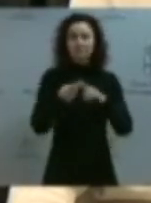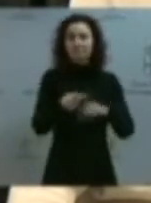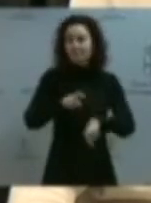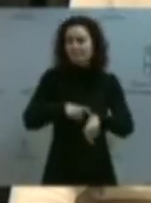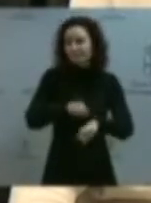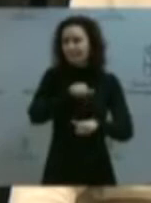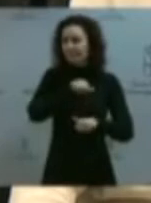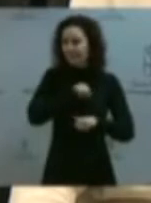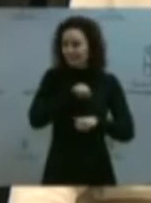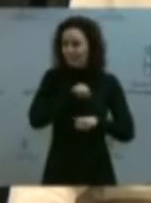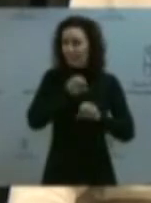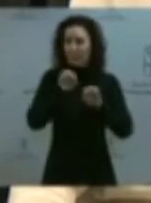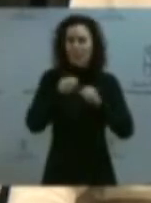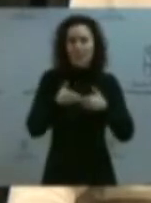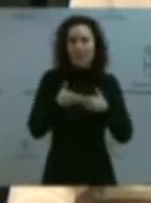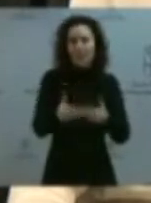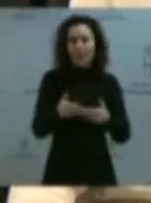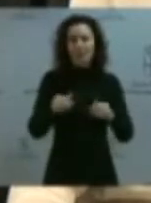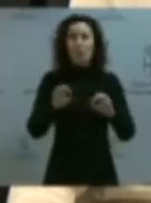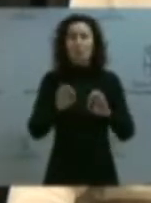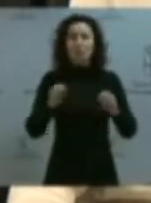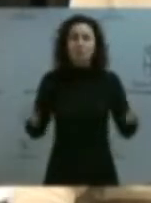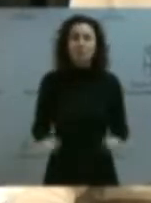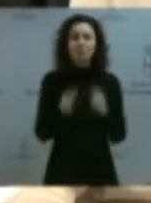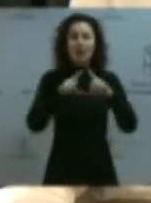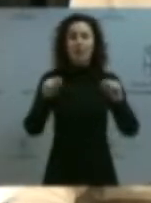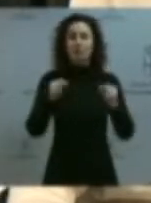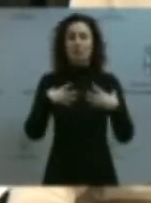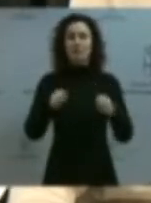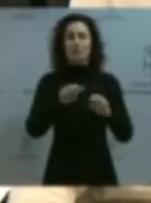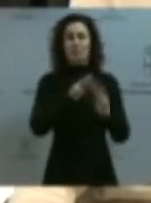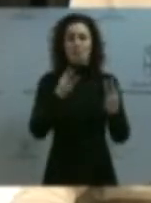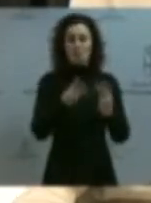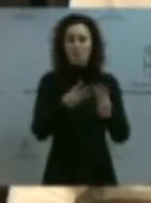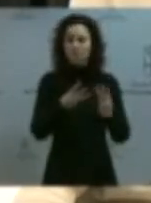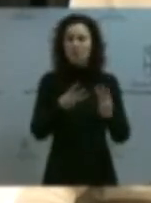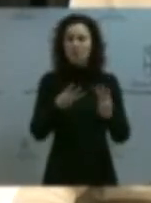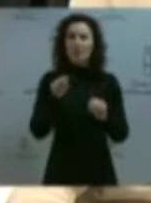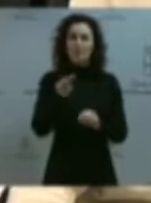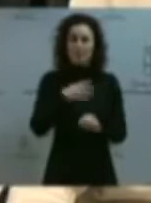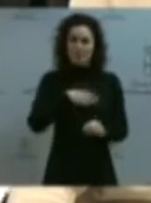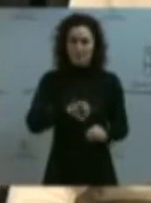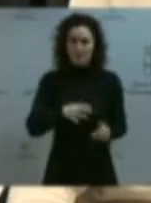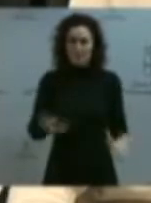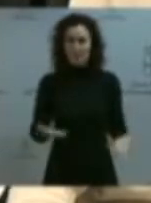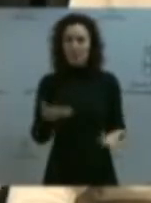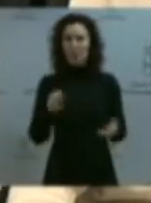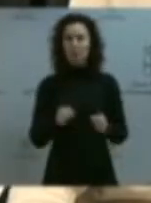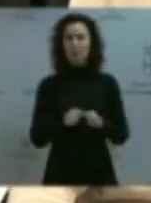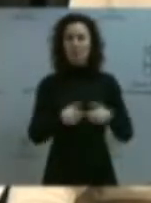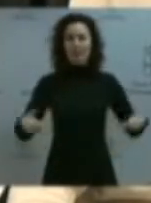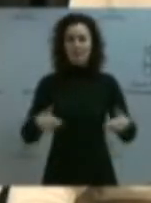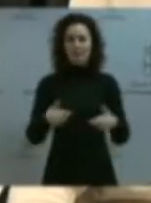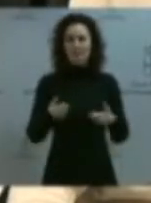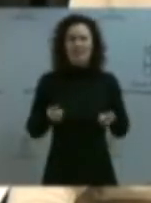total transparencia, pero es cierto también que hubo un aumento de actividad en consultas tan numerosas como son